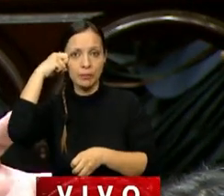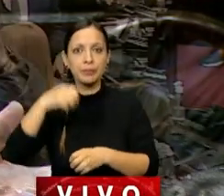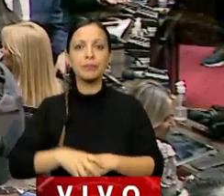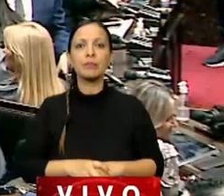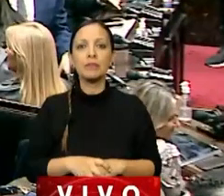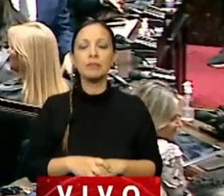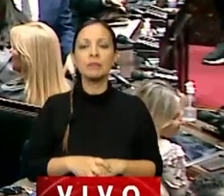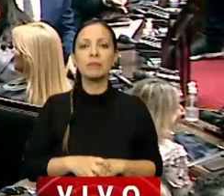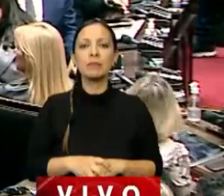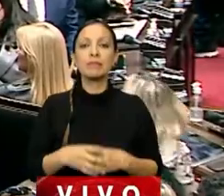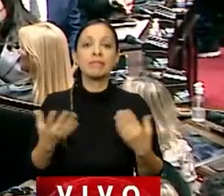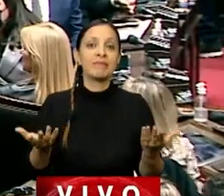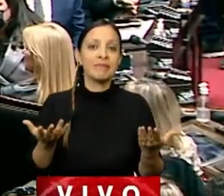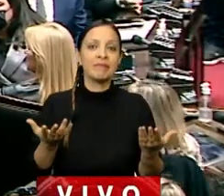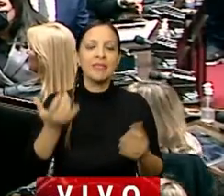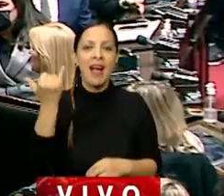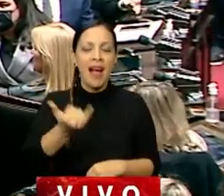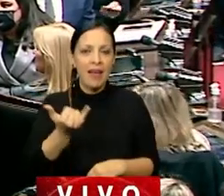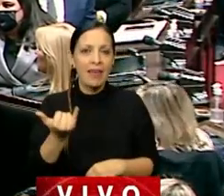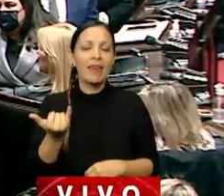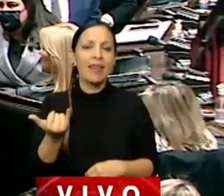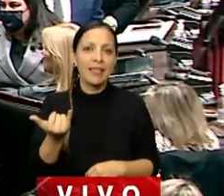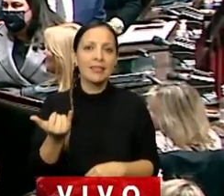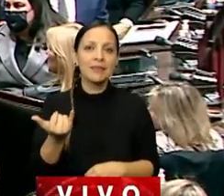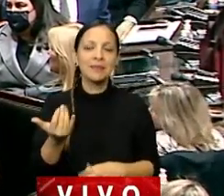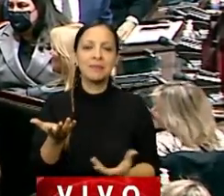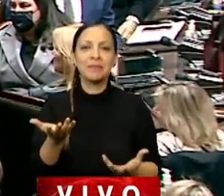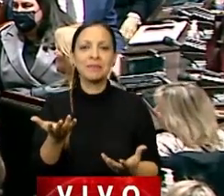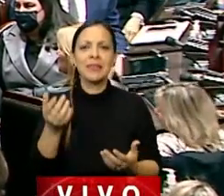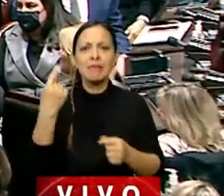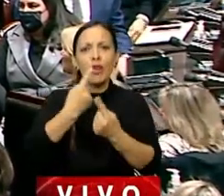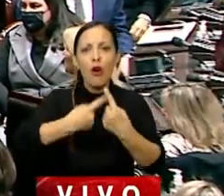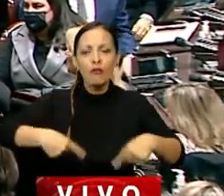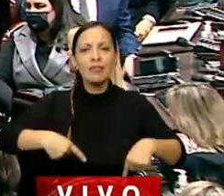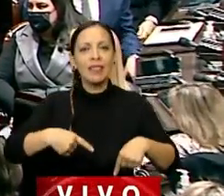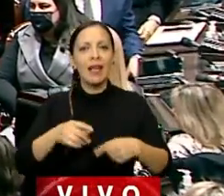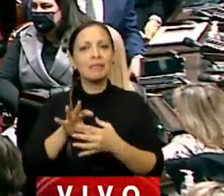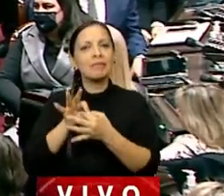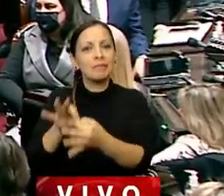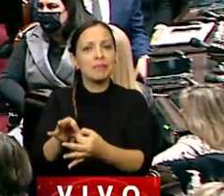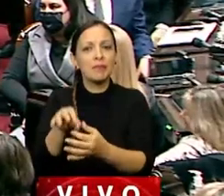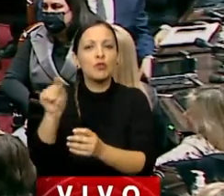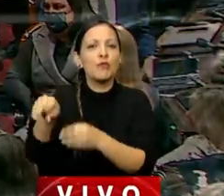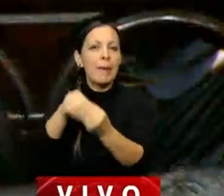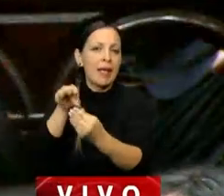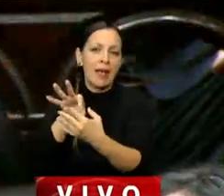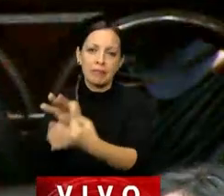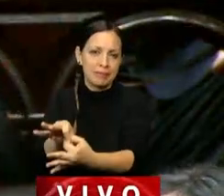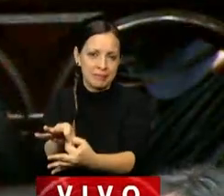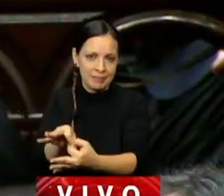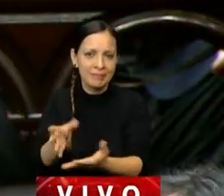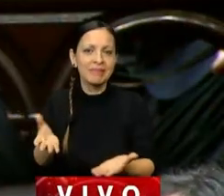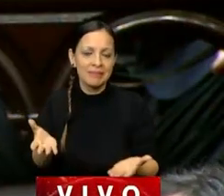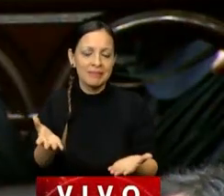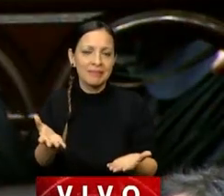¿Cómo negar que hay también elementos que tienen que ver con su propia familia,